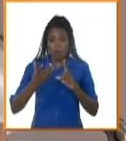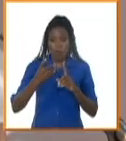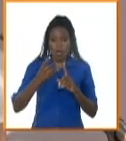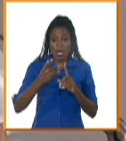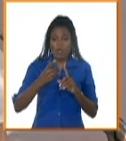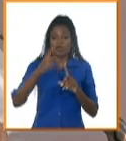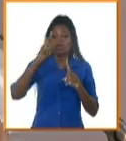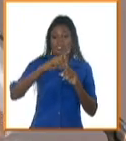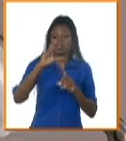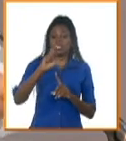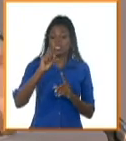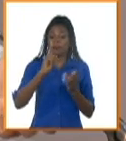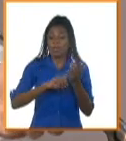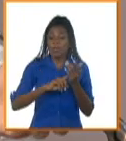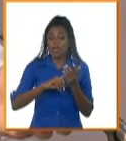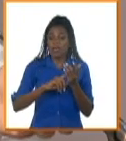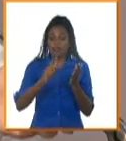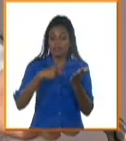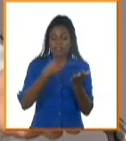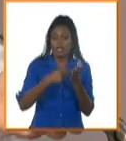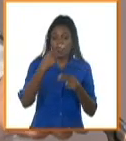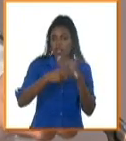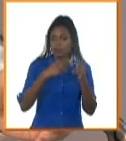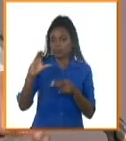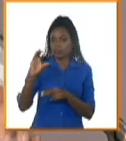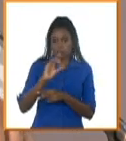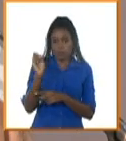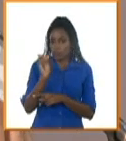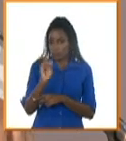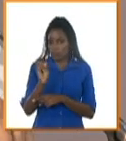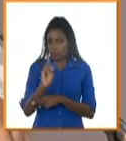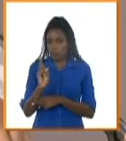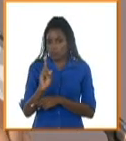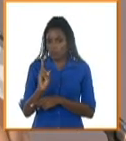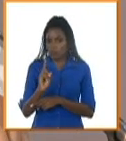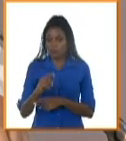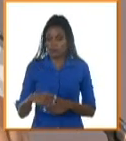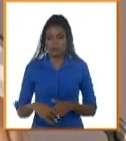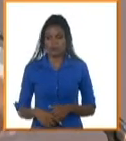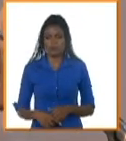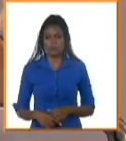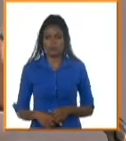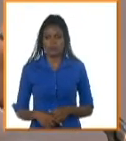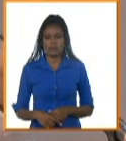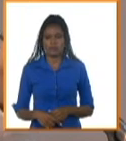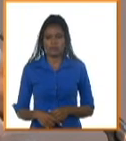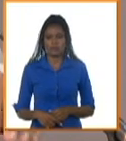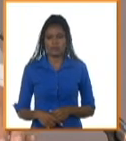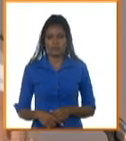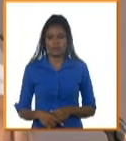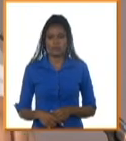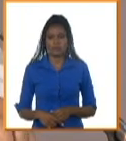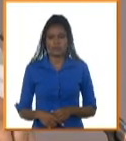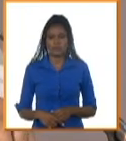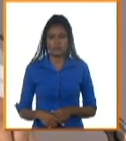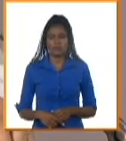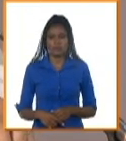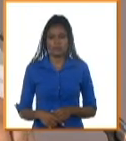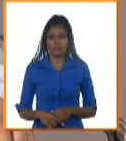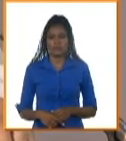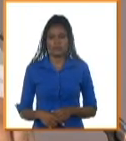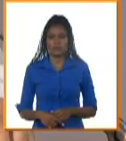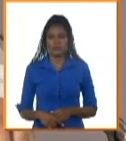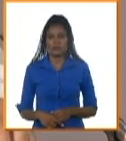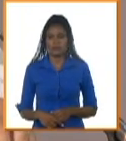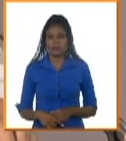realizan los pagos esto lo hemos le decía que que se está trabajando y además buscando respuestas rápidas en